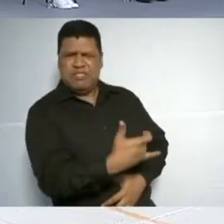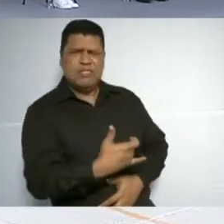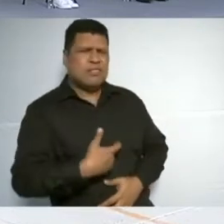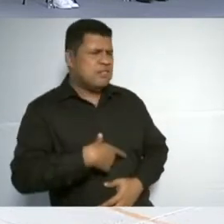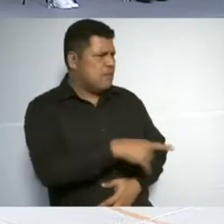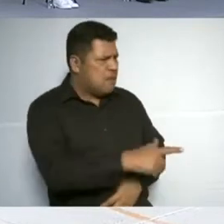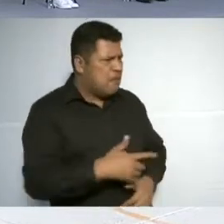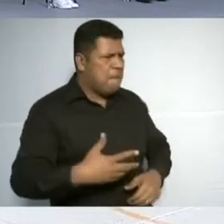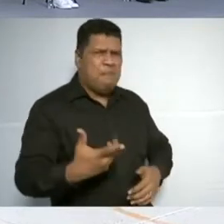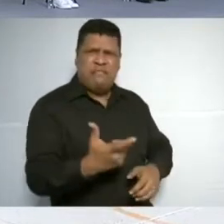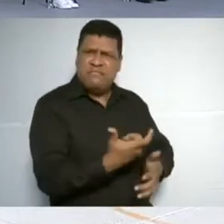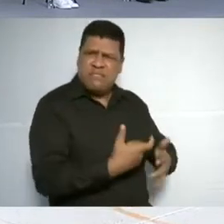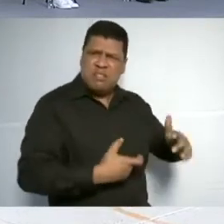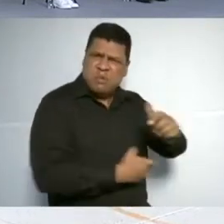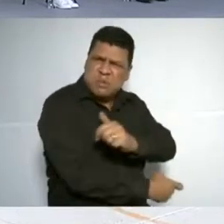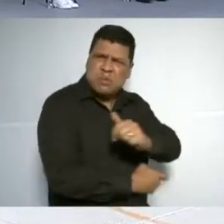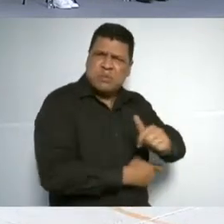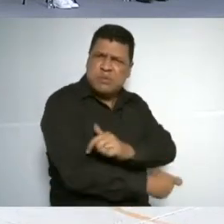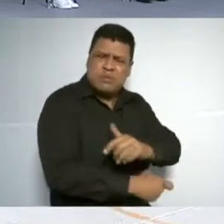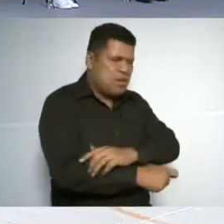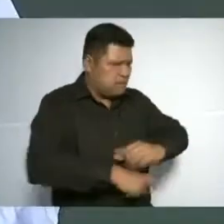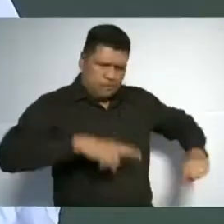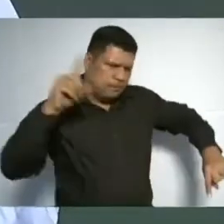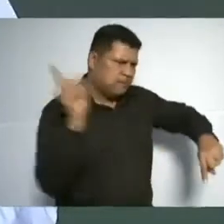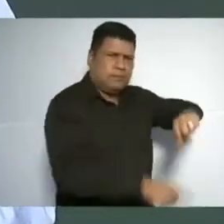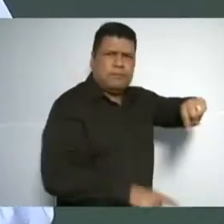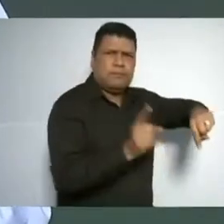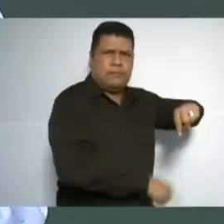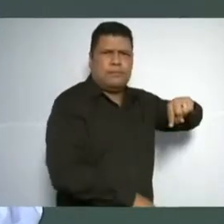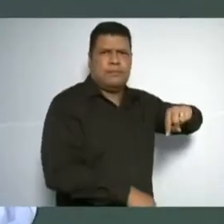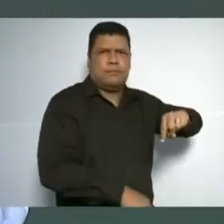no se tolera la corrupción.